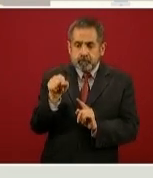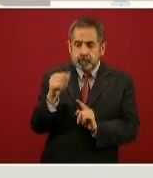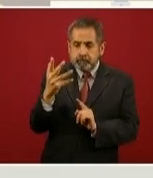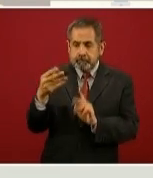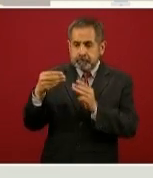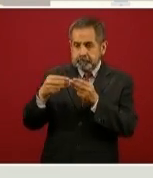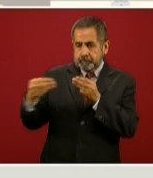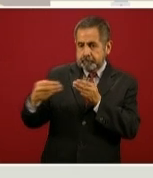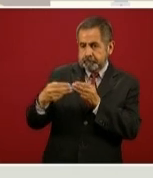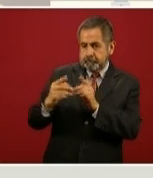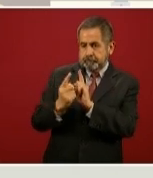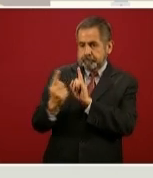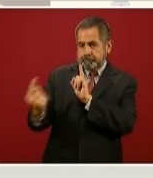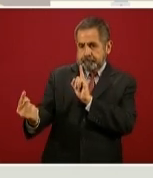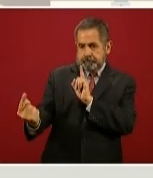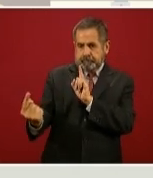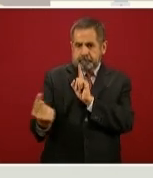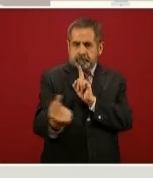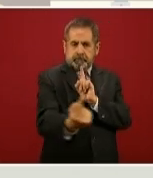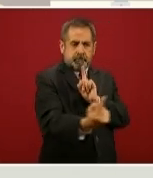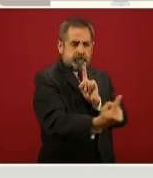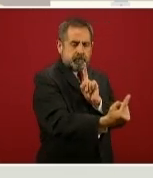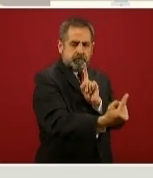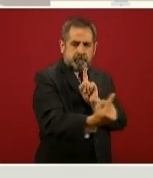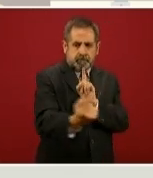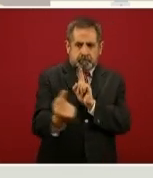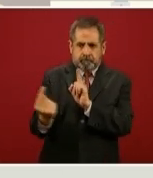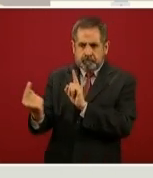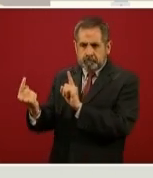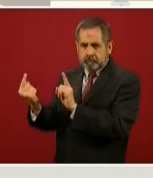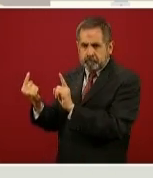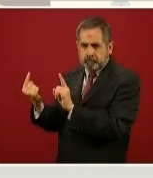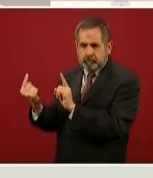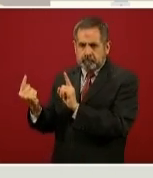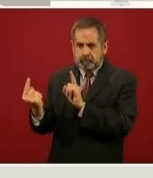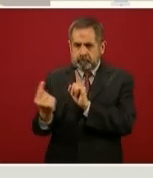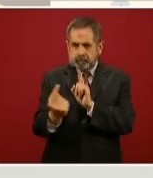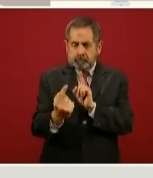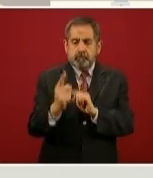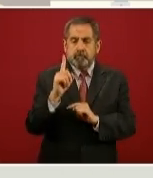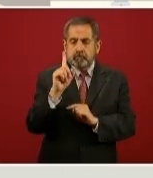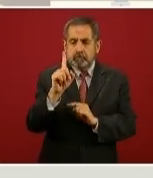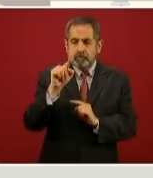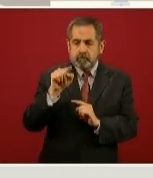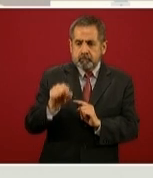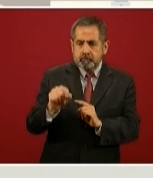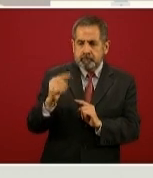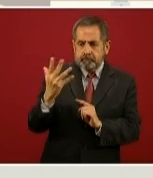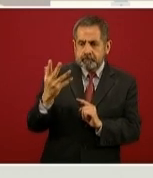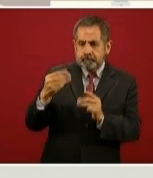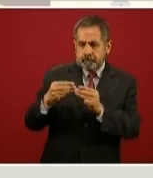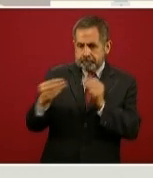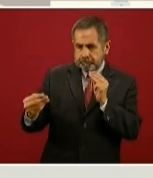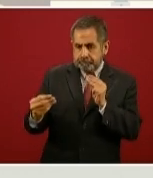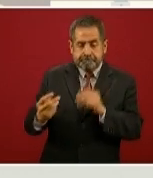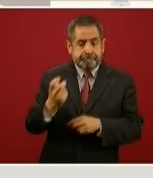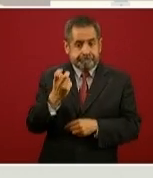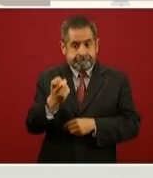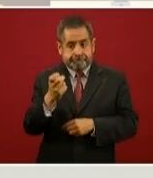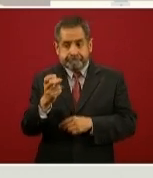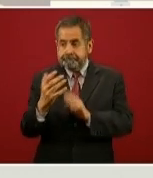distancia necesaria para evitar el contagio en forma individual. Si nos mantenemos en una sana distancia, vamos a